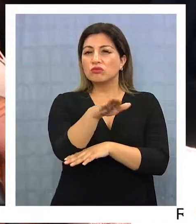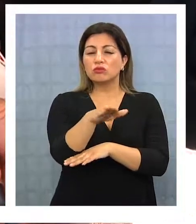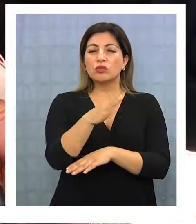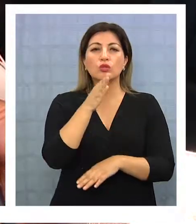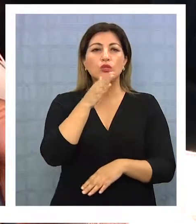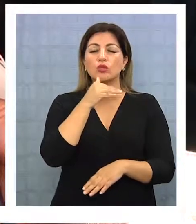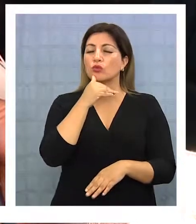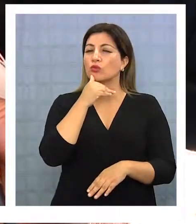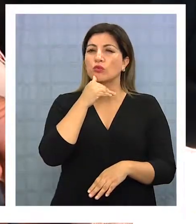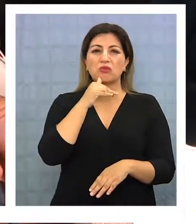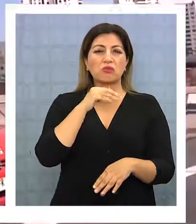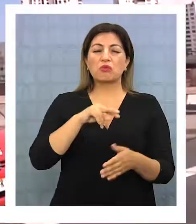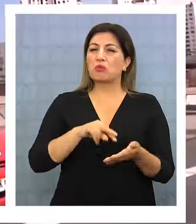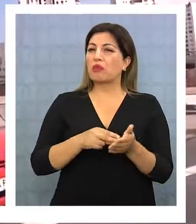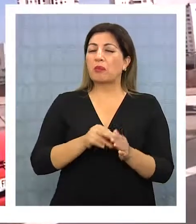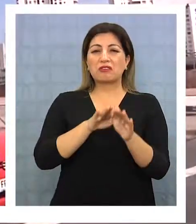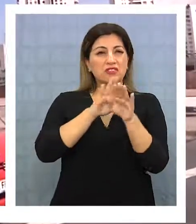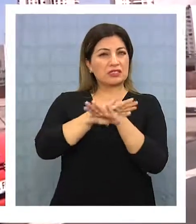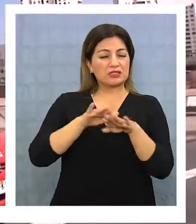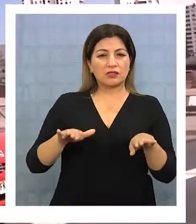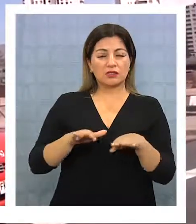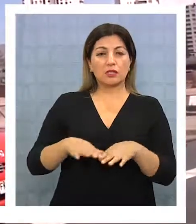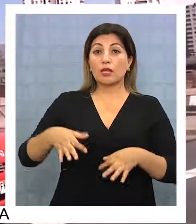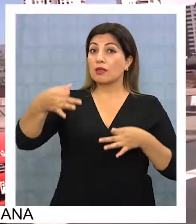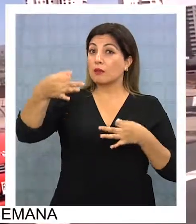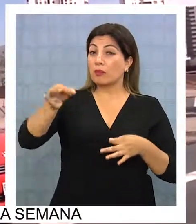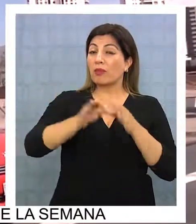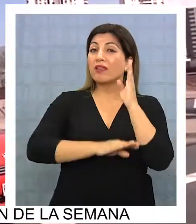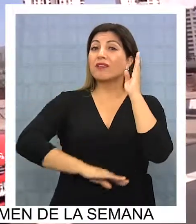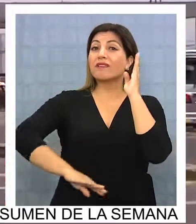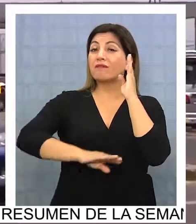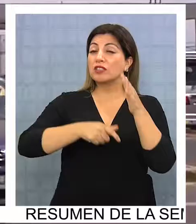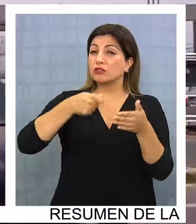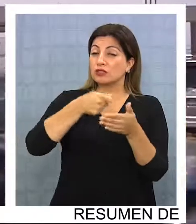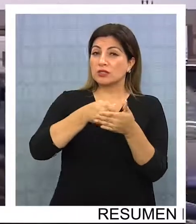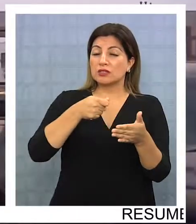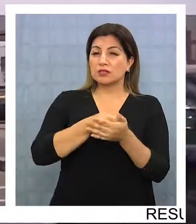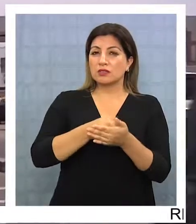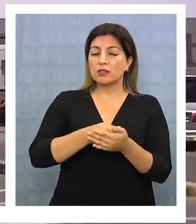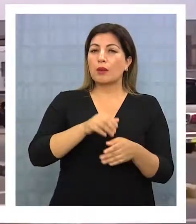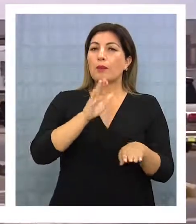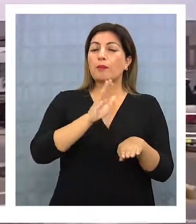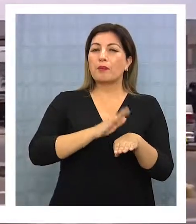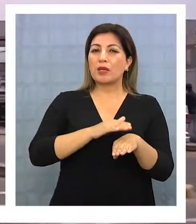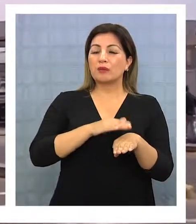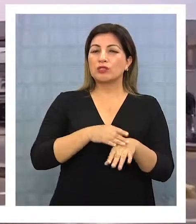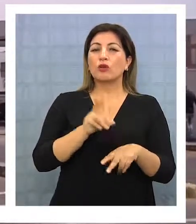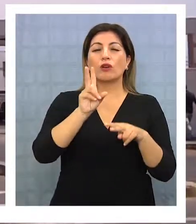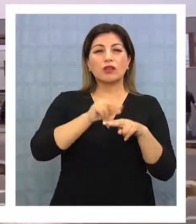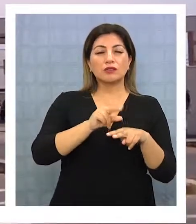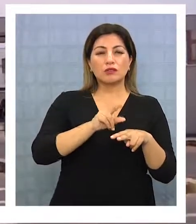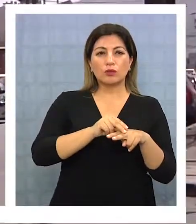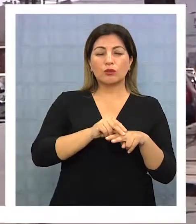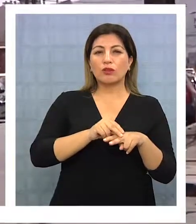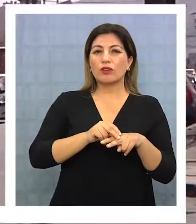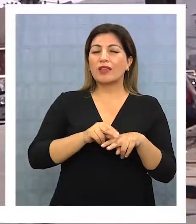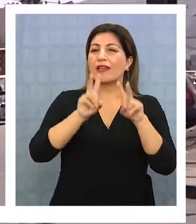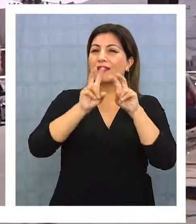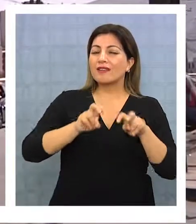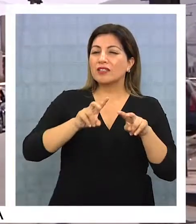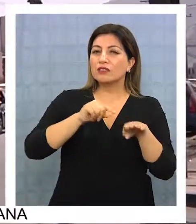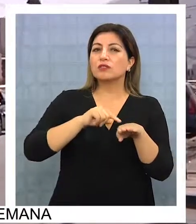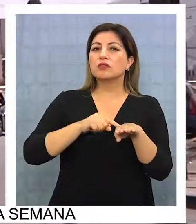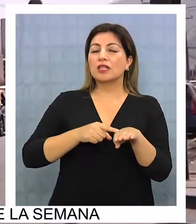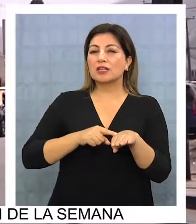problema con la revisión técnica, nada. La documentación básica exigida es presentar el permiso anterior, la revisión técnica y de gases